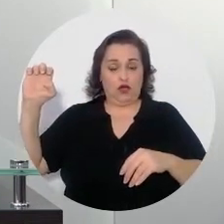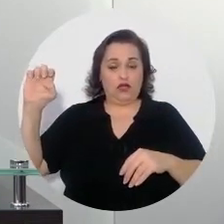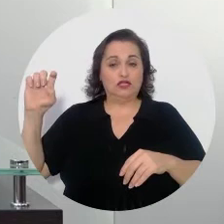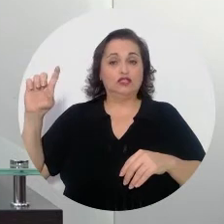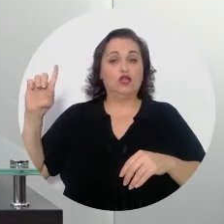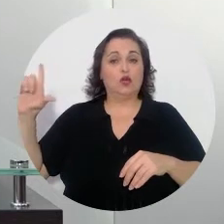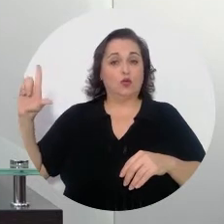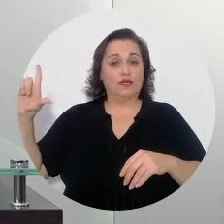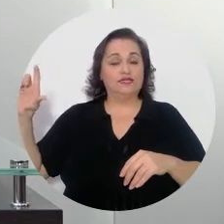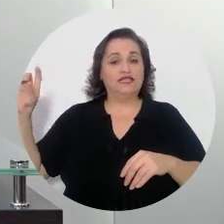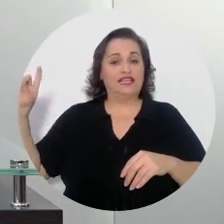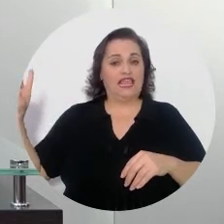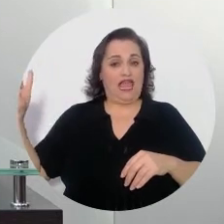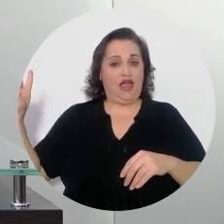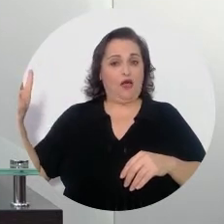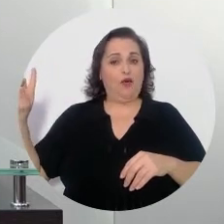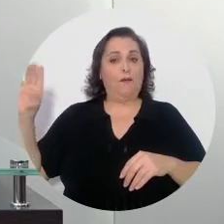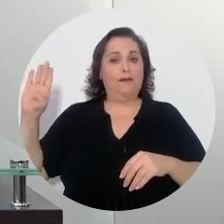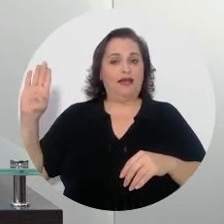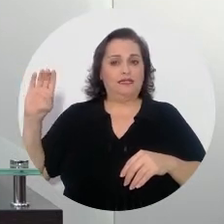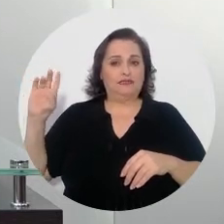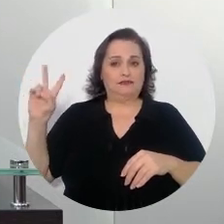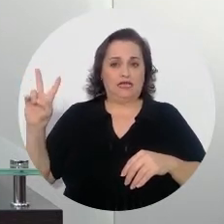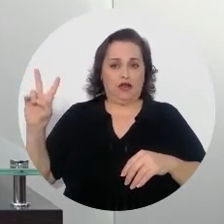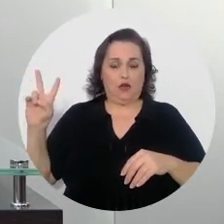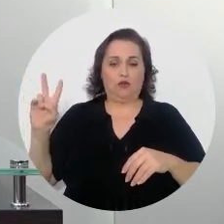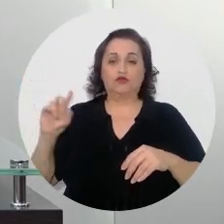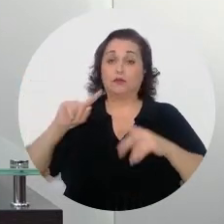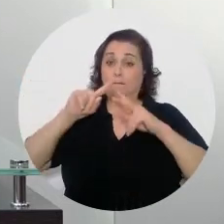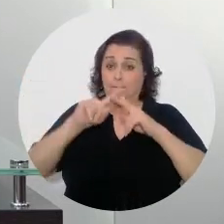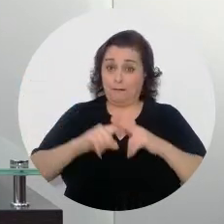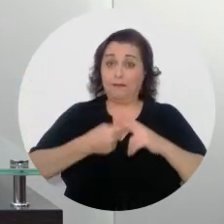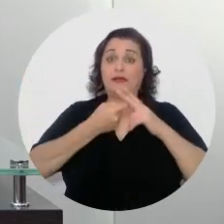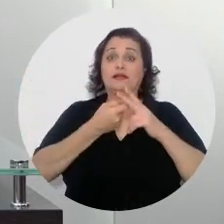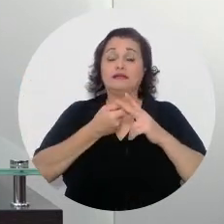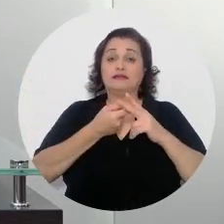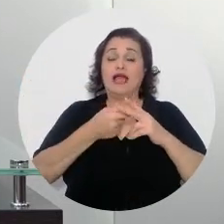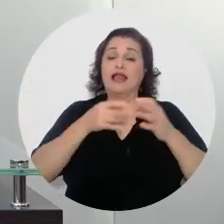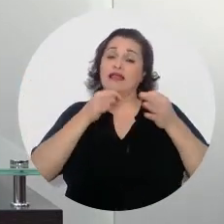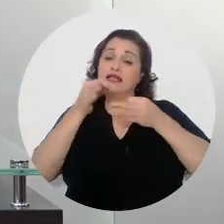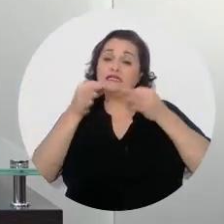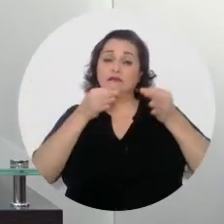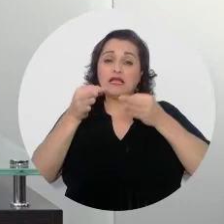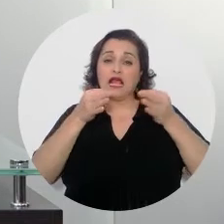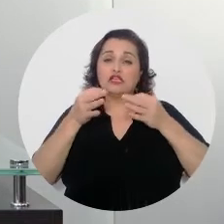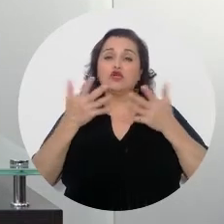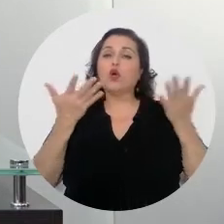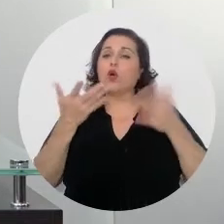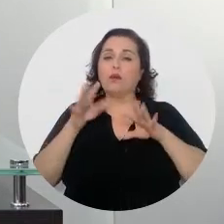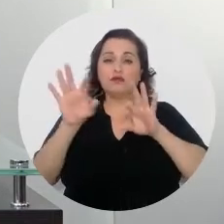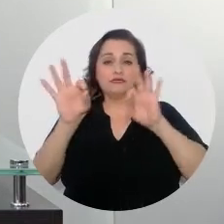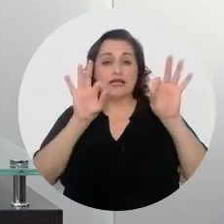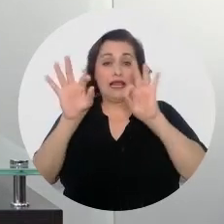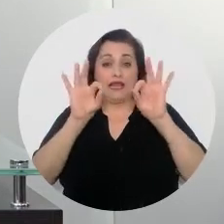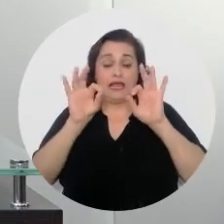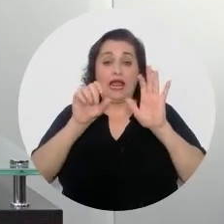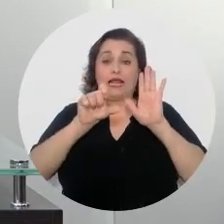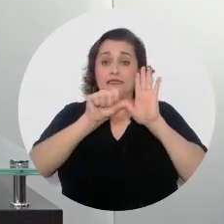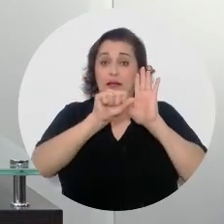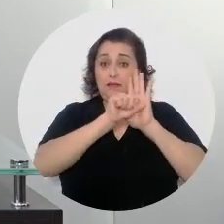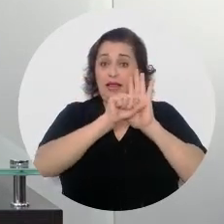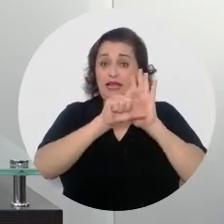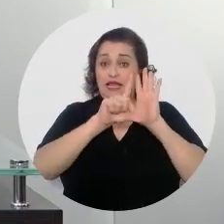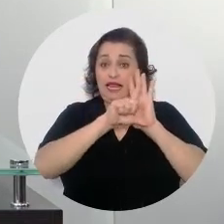Elecciones, Luis Diego Brenes Villalobos. Para iniciar la explicación de cómo se elige la